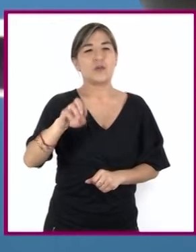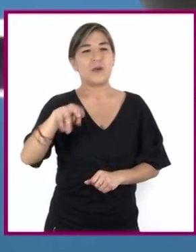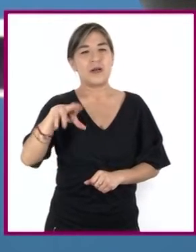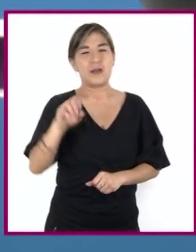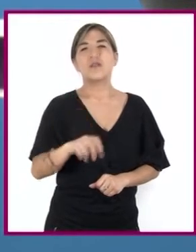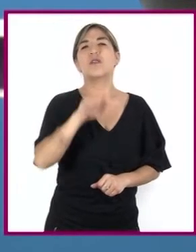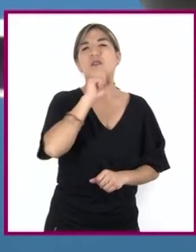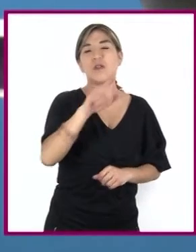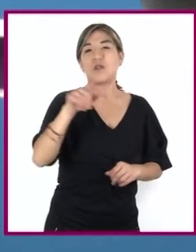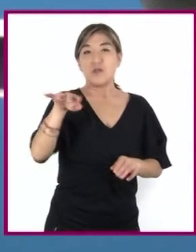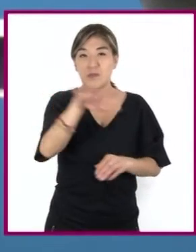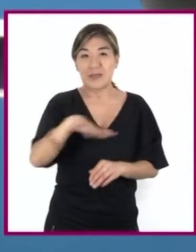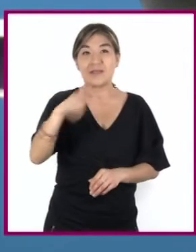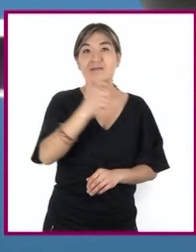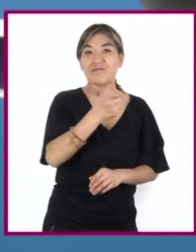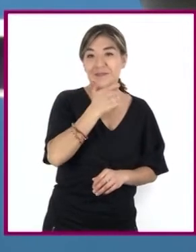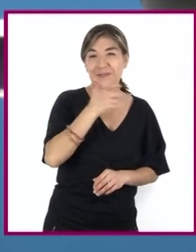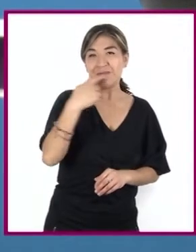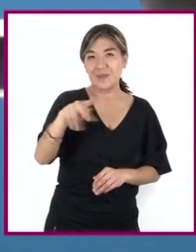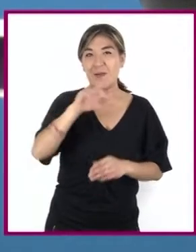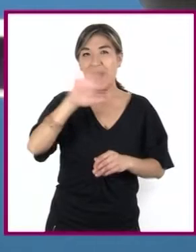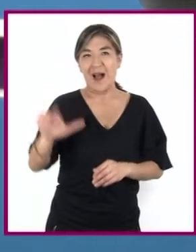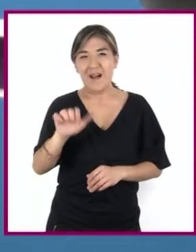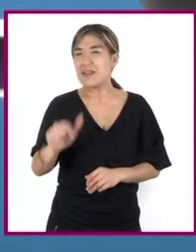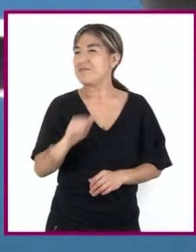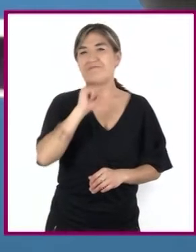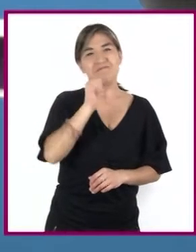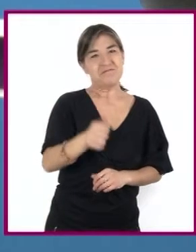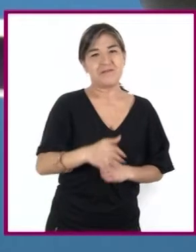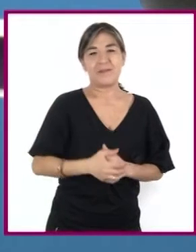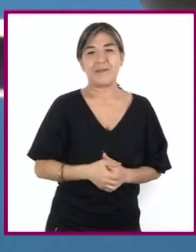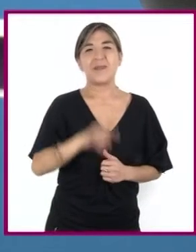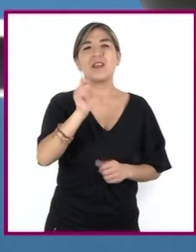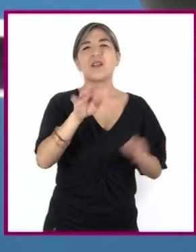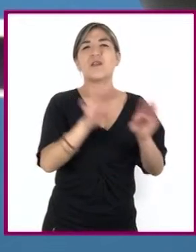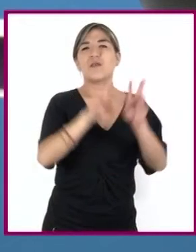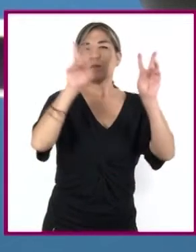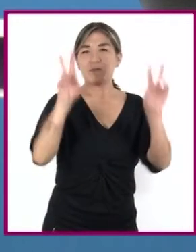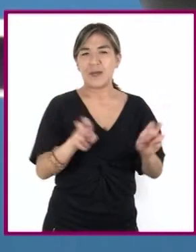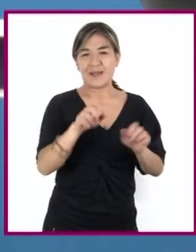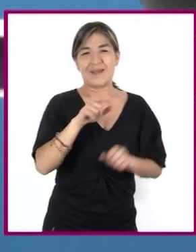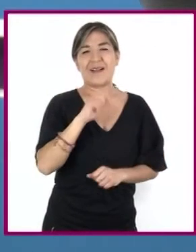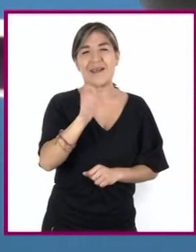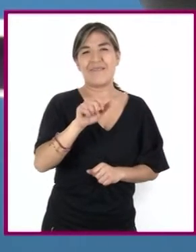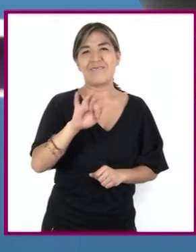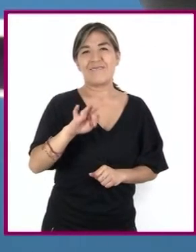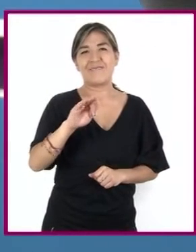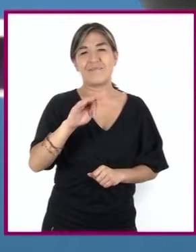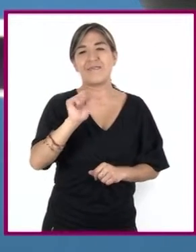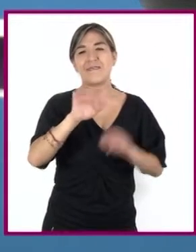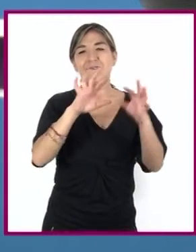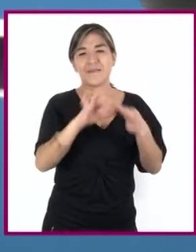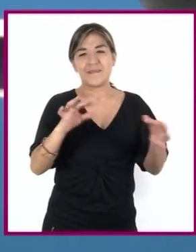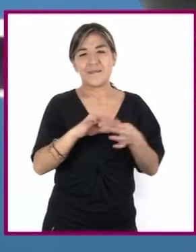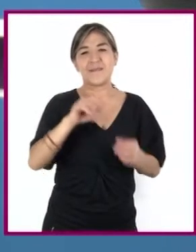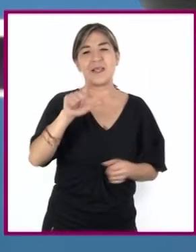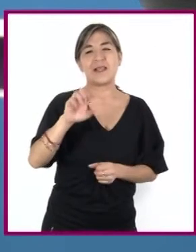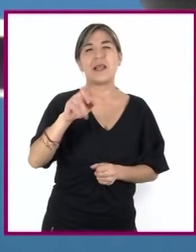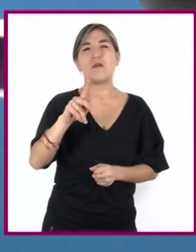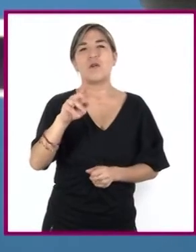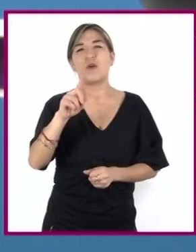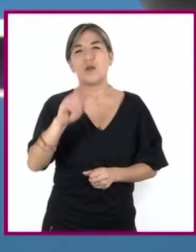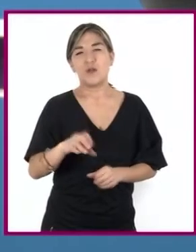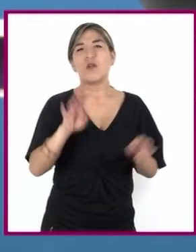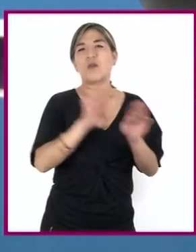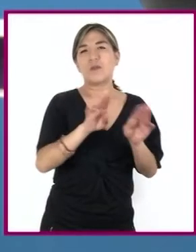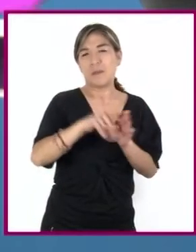líderes africanos. Este es un fragmento del discurso de Leopoldo II, rey de Bélgica, sobre su intención de